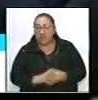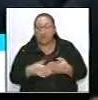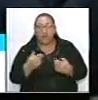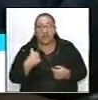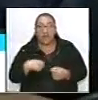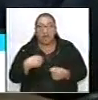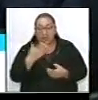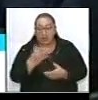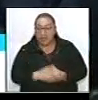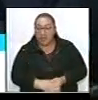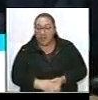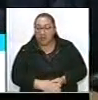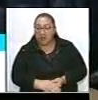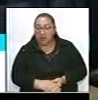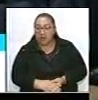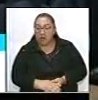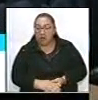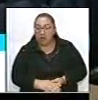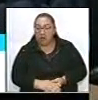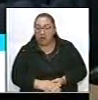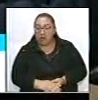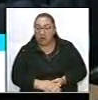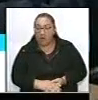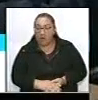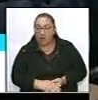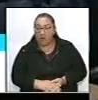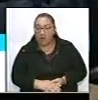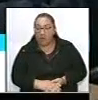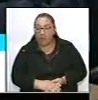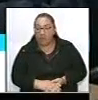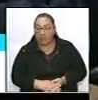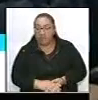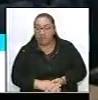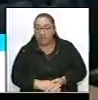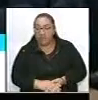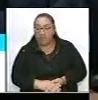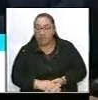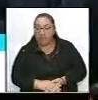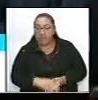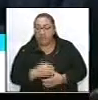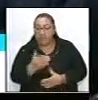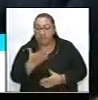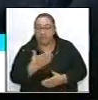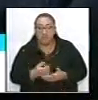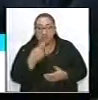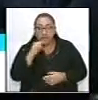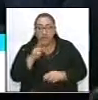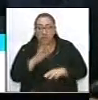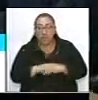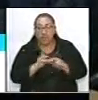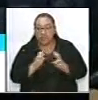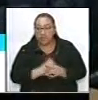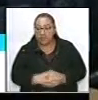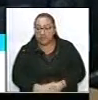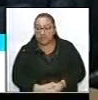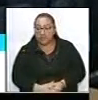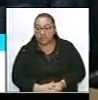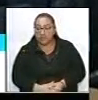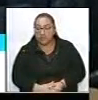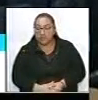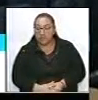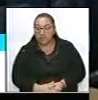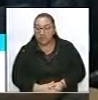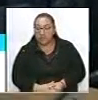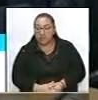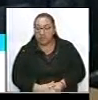alcalde Estefan Haas del Carpio, quien me ha enviado justamente para ver este tema tan importante,